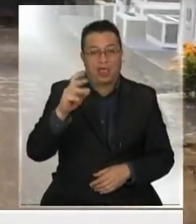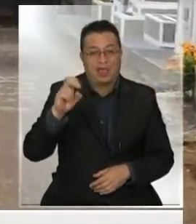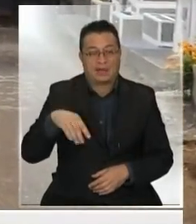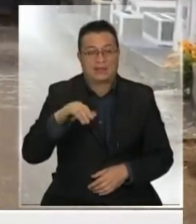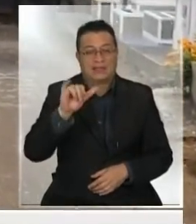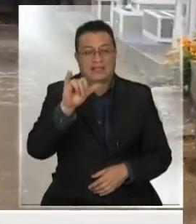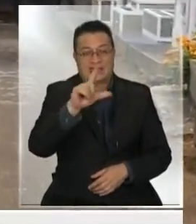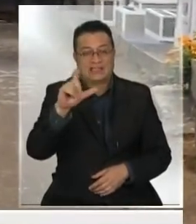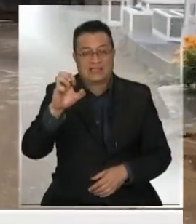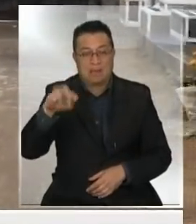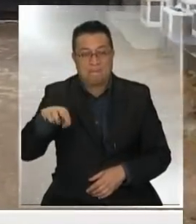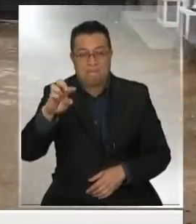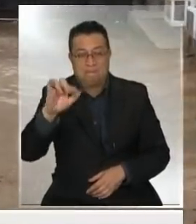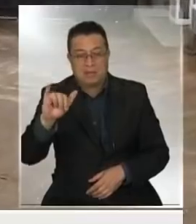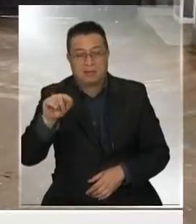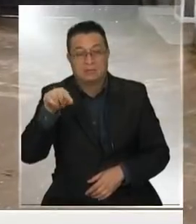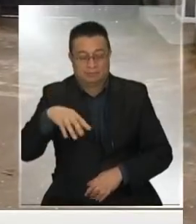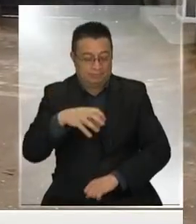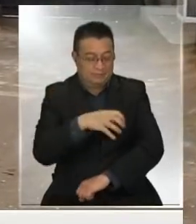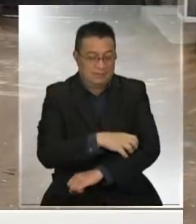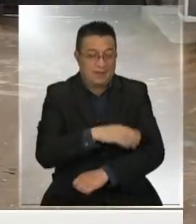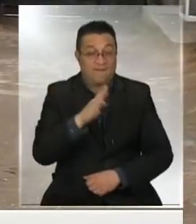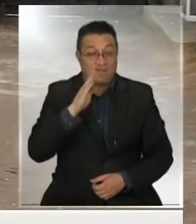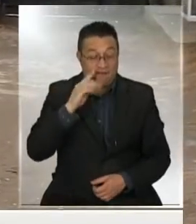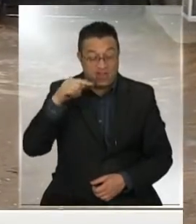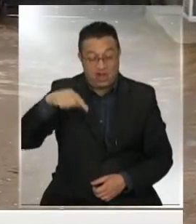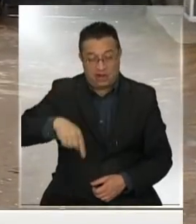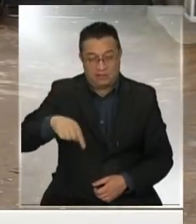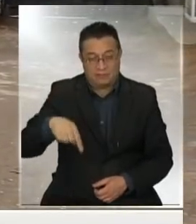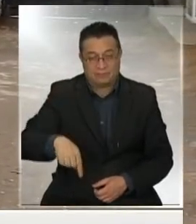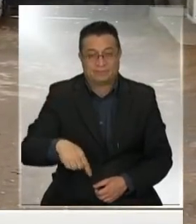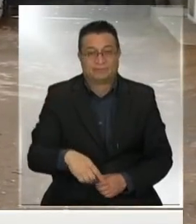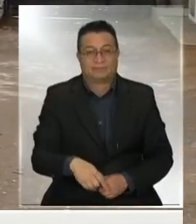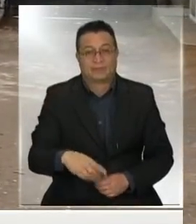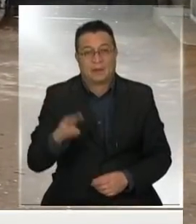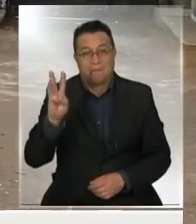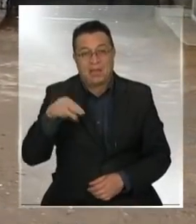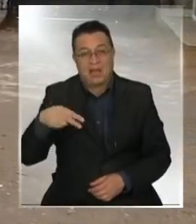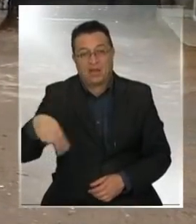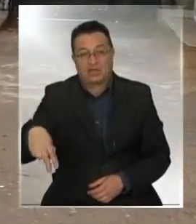Desde la región del Biobío, David Mella, Rodrigo Ugarte, Mega Noticias.